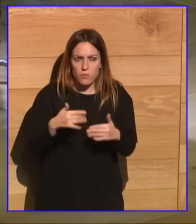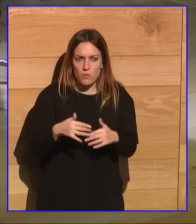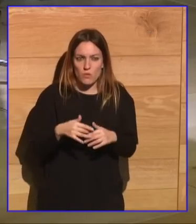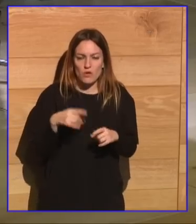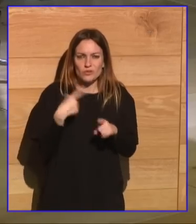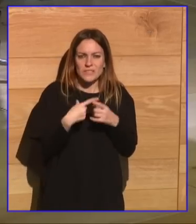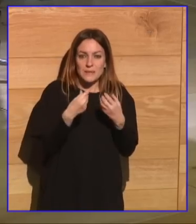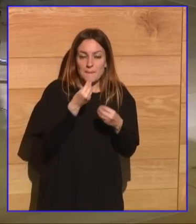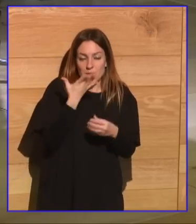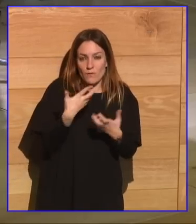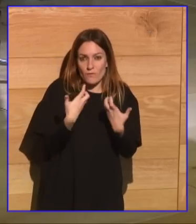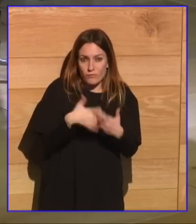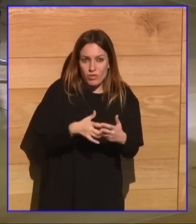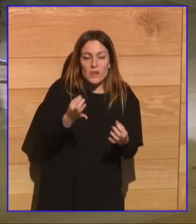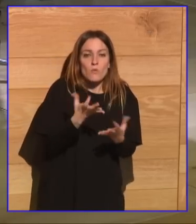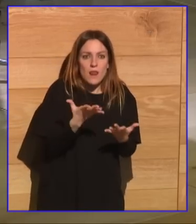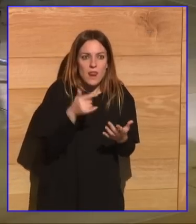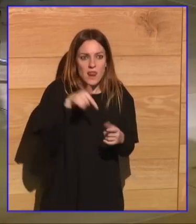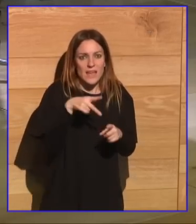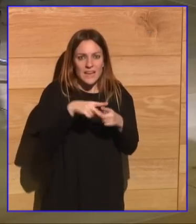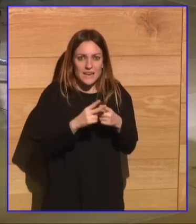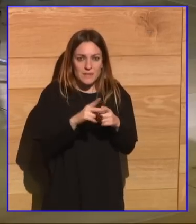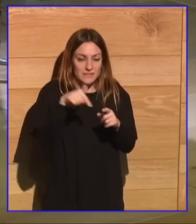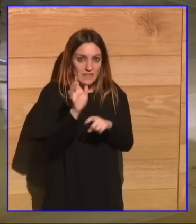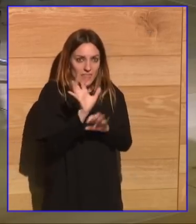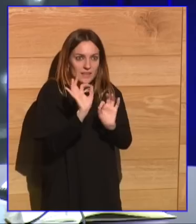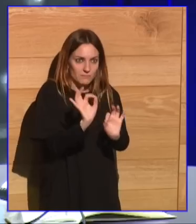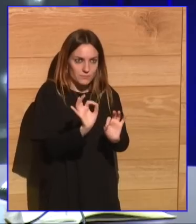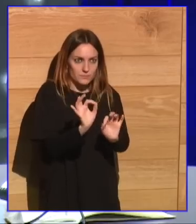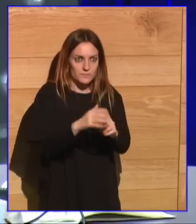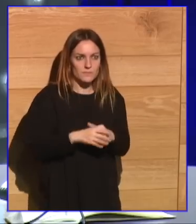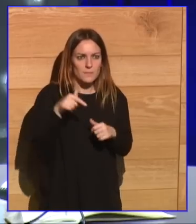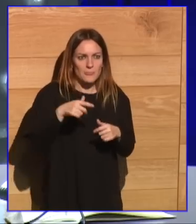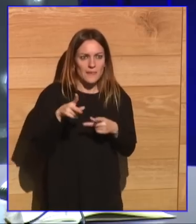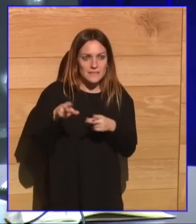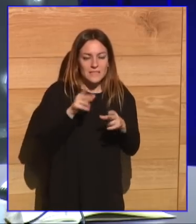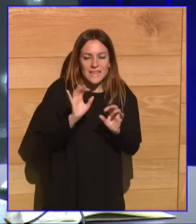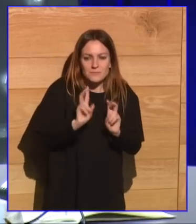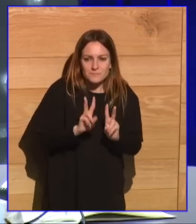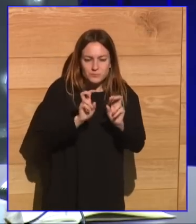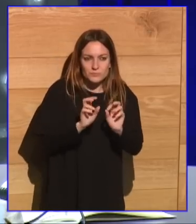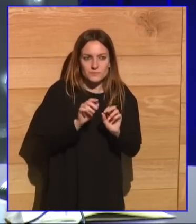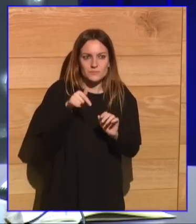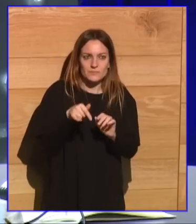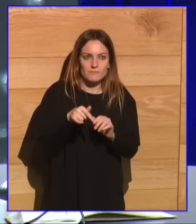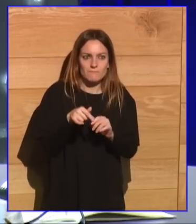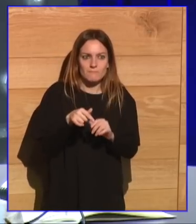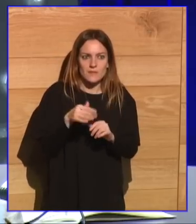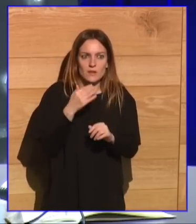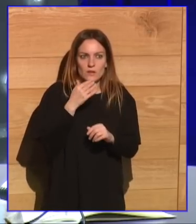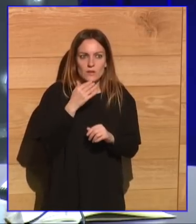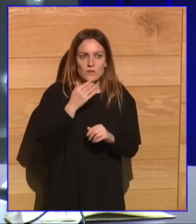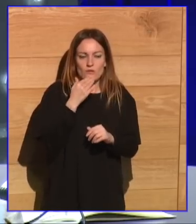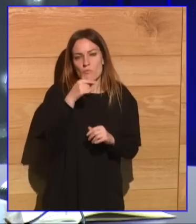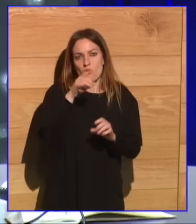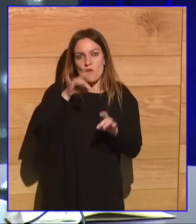menos subrayadas, como sucede en ese caso, que son las herramientas del cine. Es como la escena inicial, por ejemplo, que en el fondo es como el inicio de Goodfellas